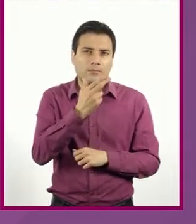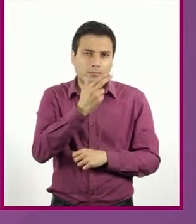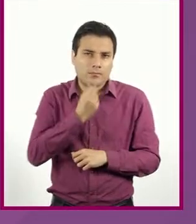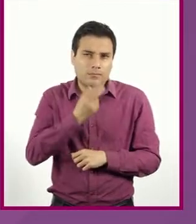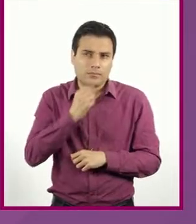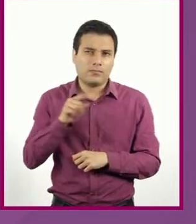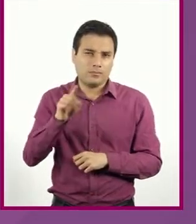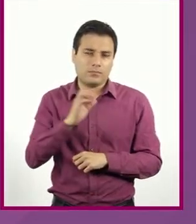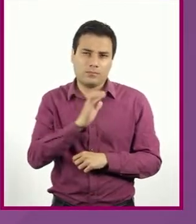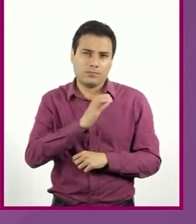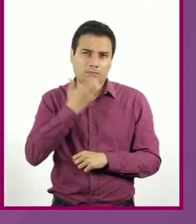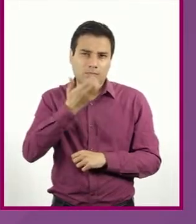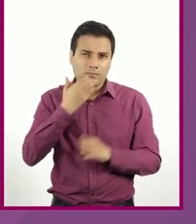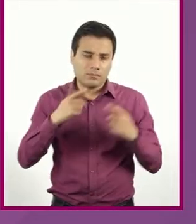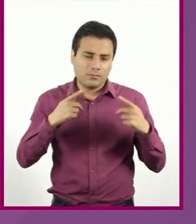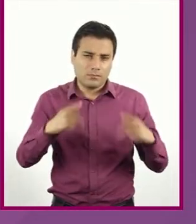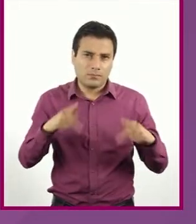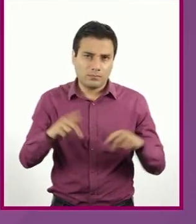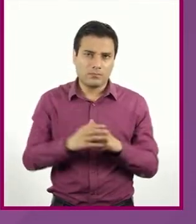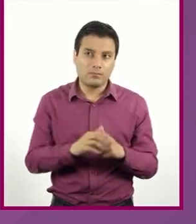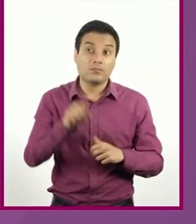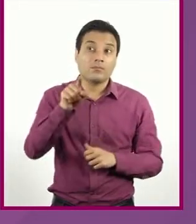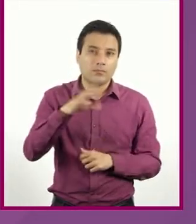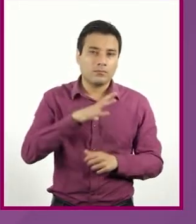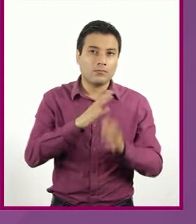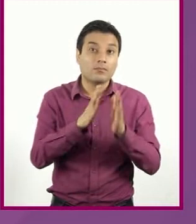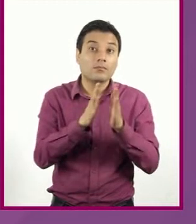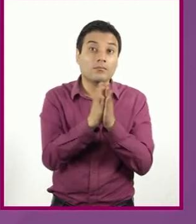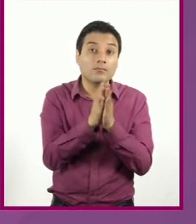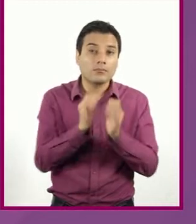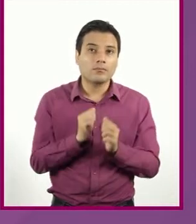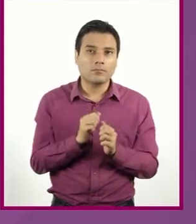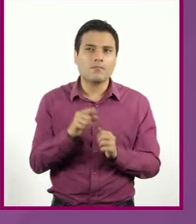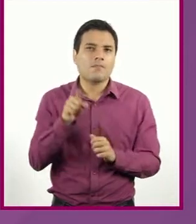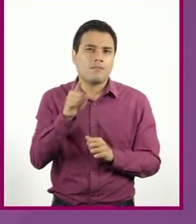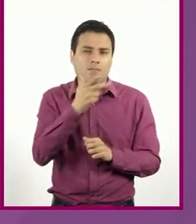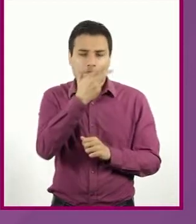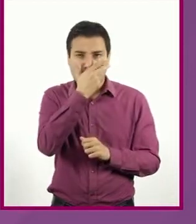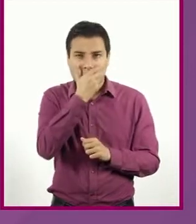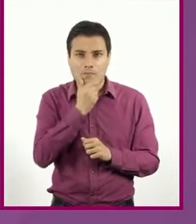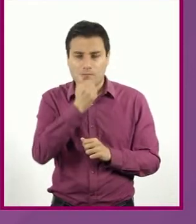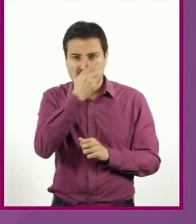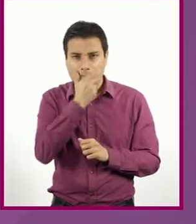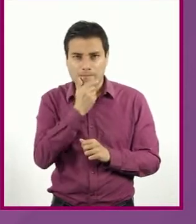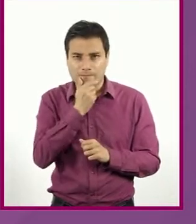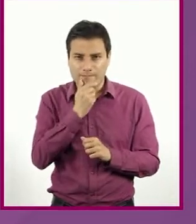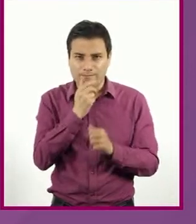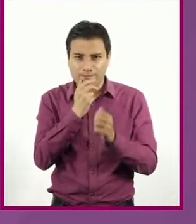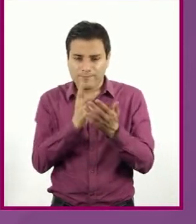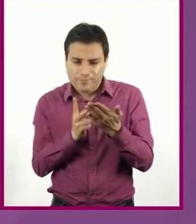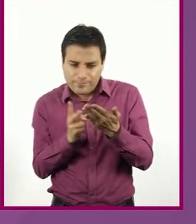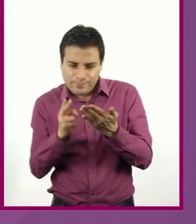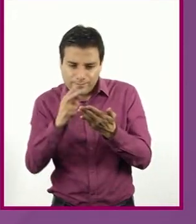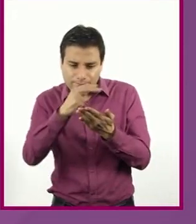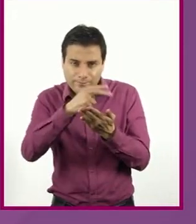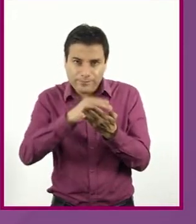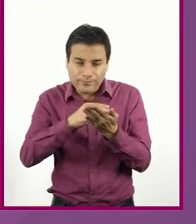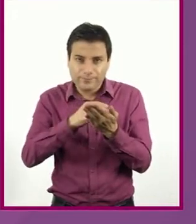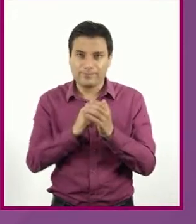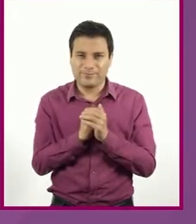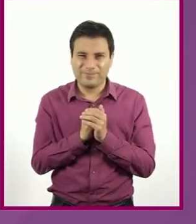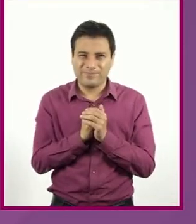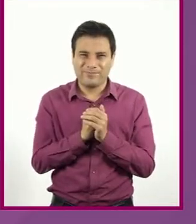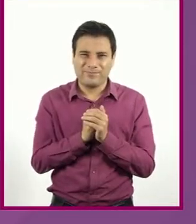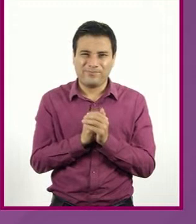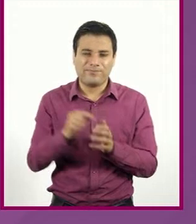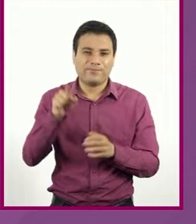de comercio, se podía ver como siempre el grabado que él había recortado poco tiempo atrás de una revista y al que le